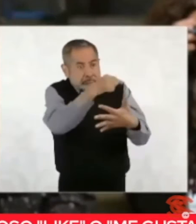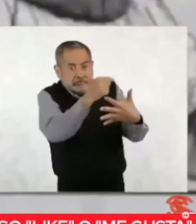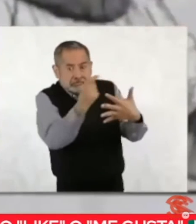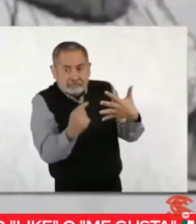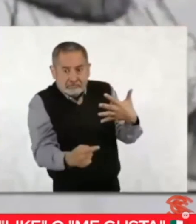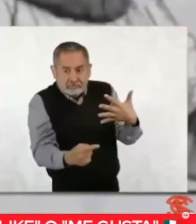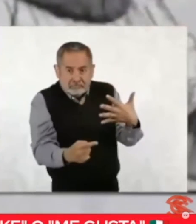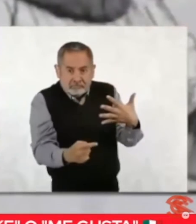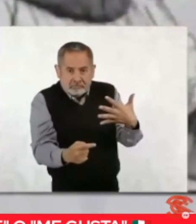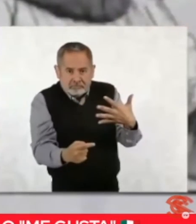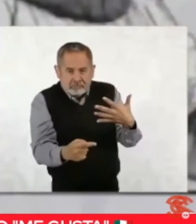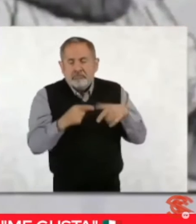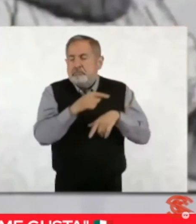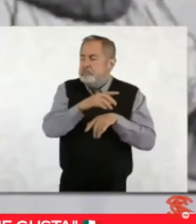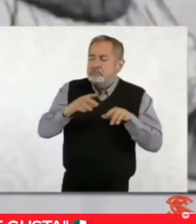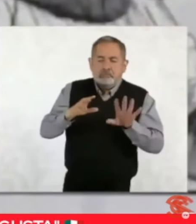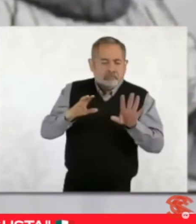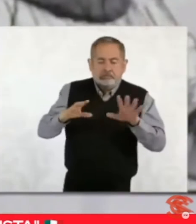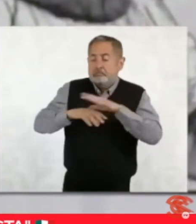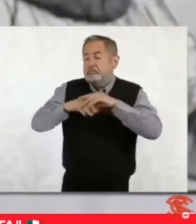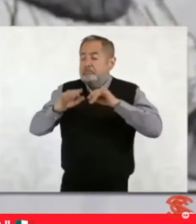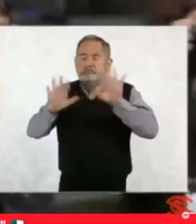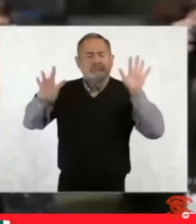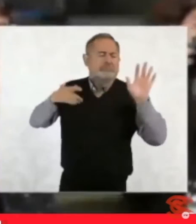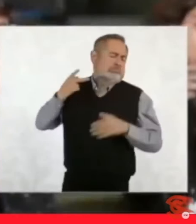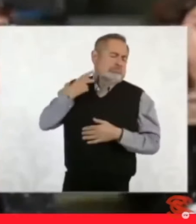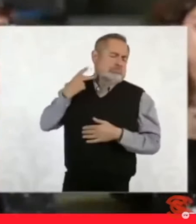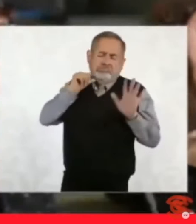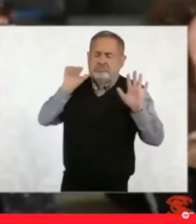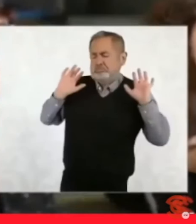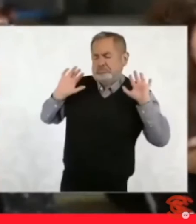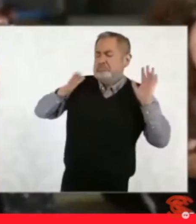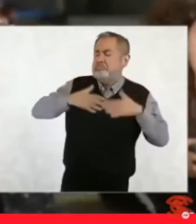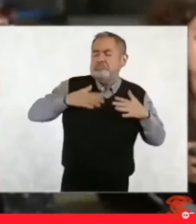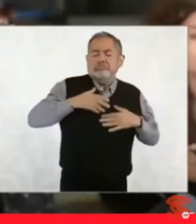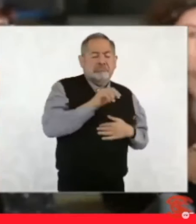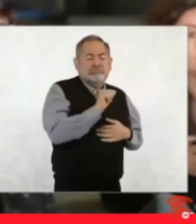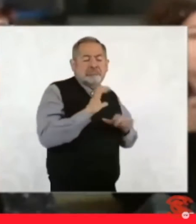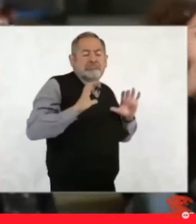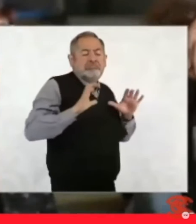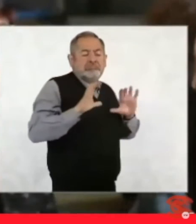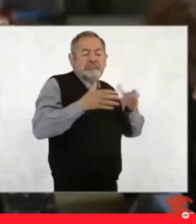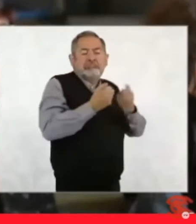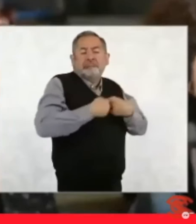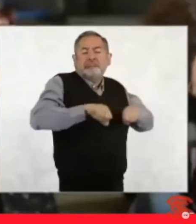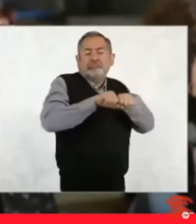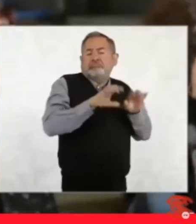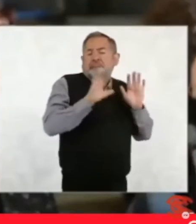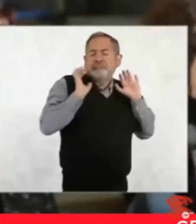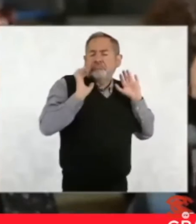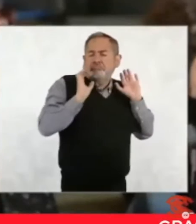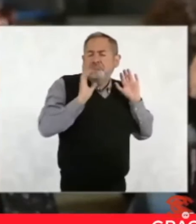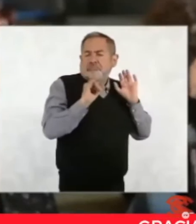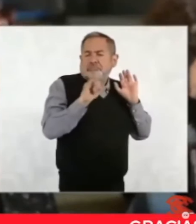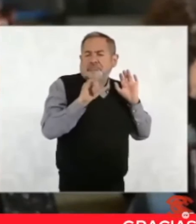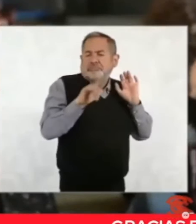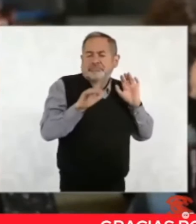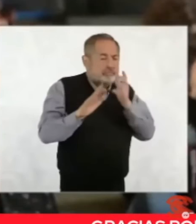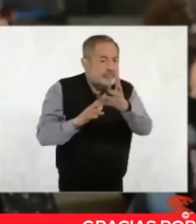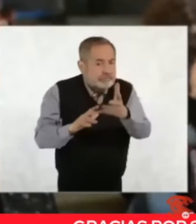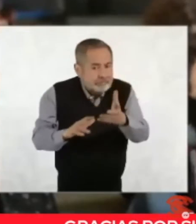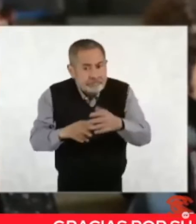presenta como sociedad civil. Correcto, a través de la plataforma Narcopolíticos. Entonces, y por cierto, también a través de